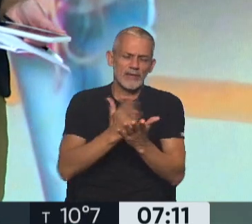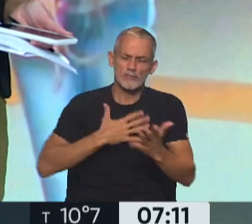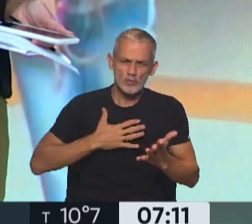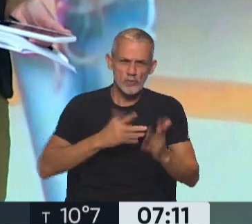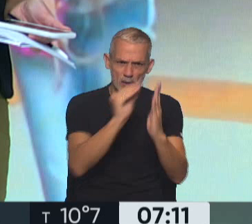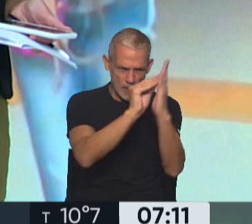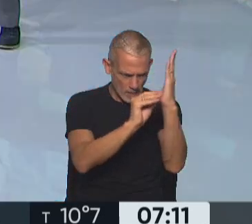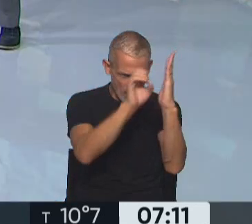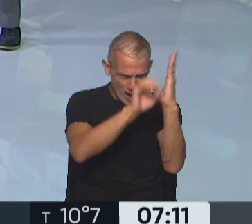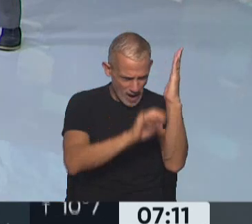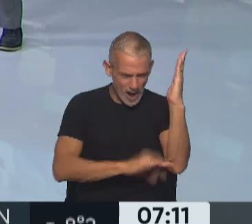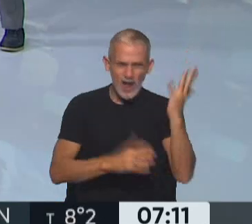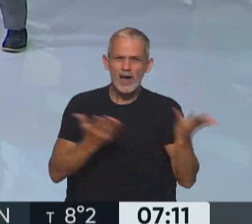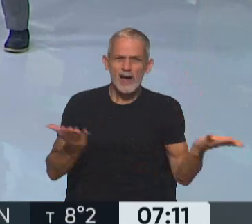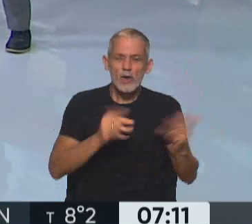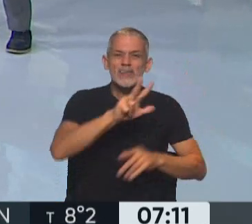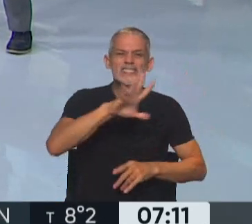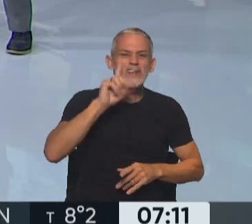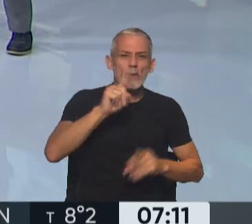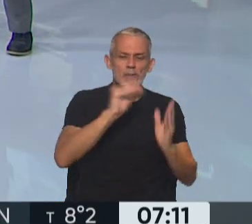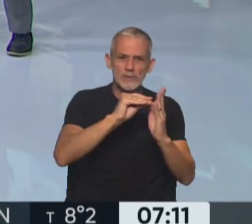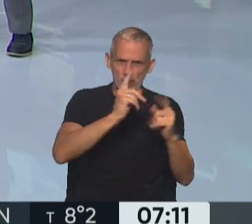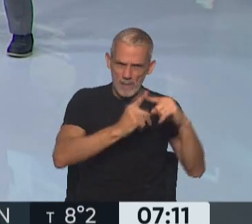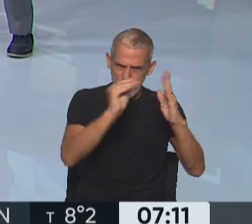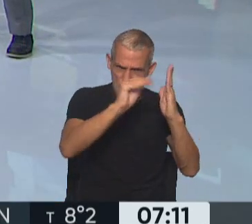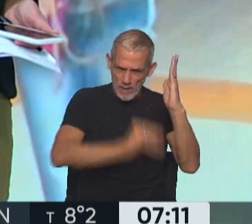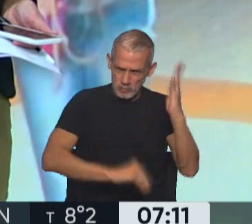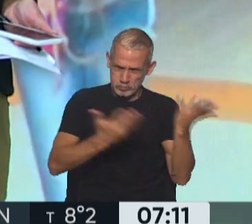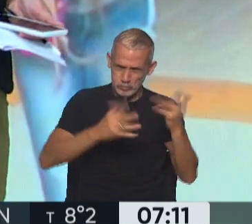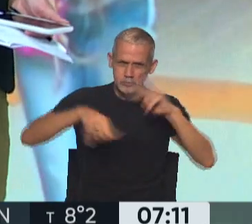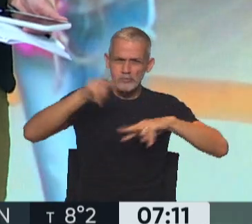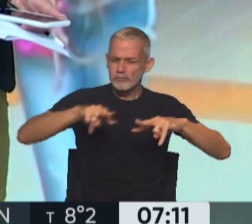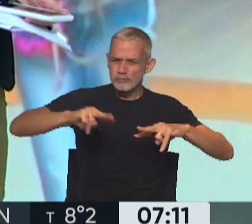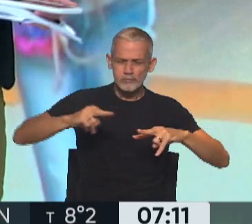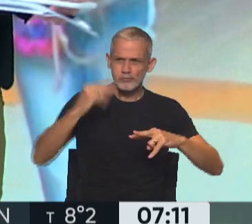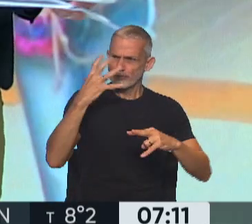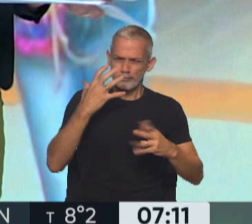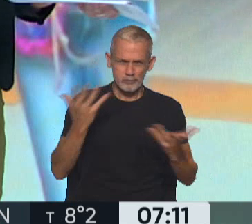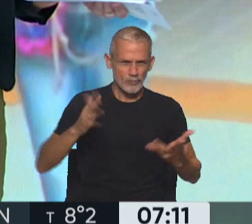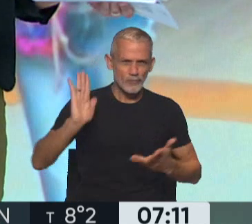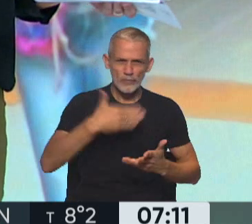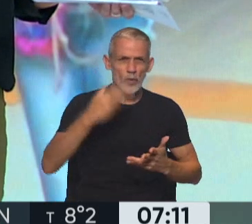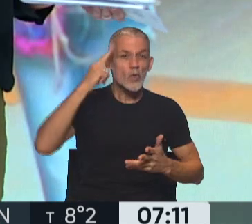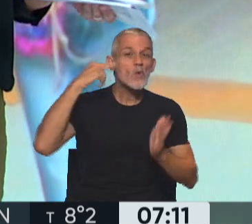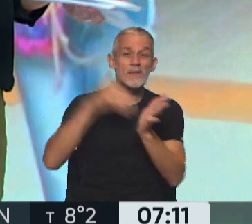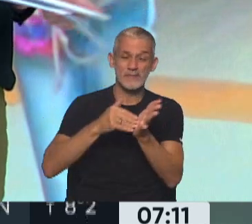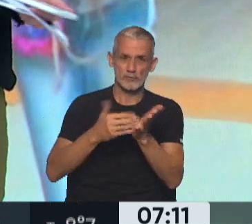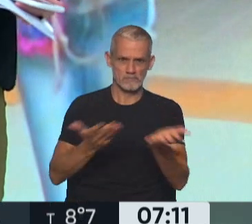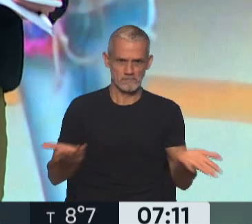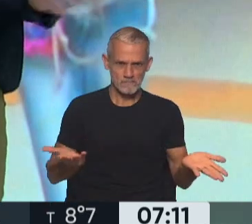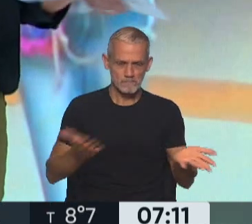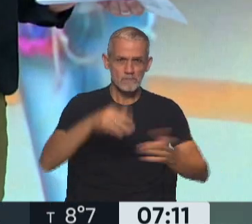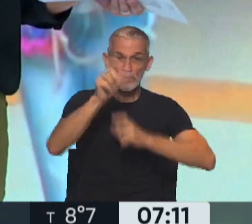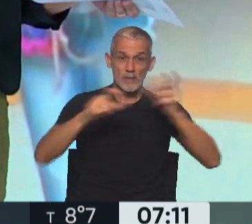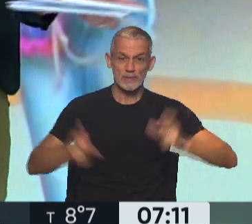Digamos, ¿cómo ese algoritmo se pudo haber equivocado como para llevar la búsqueda hacia personas que no están prófugas de la justicia y que